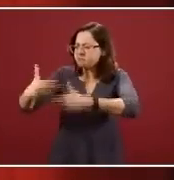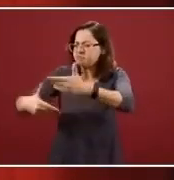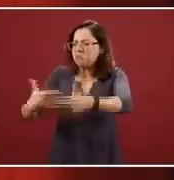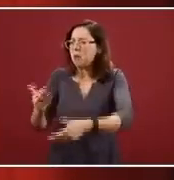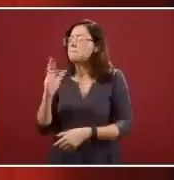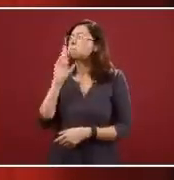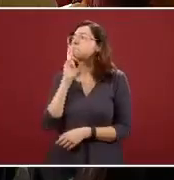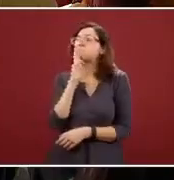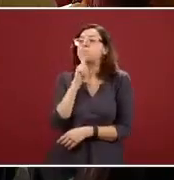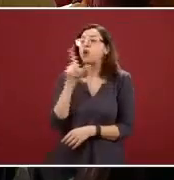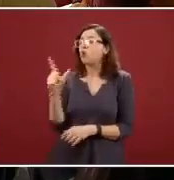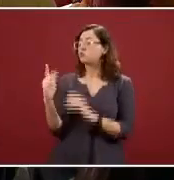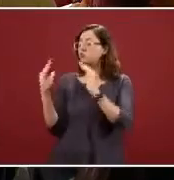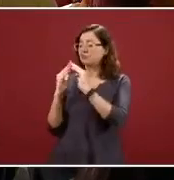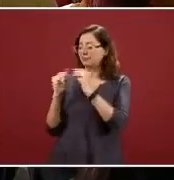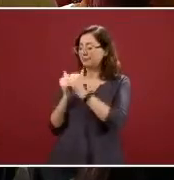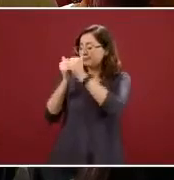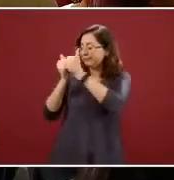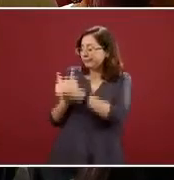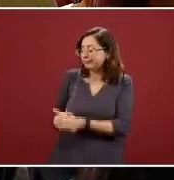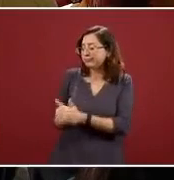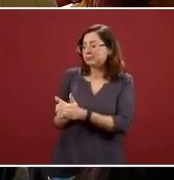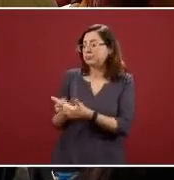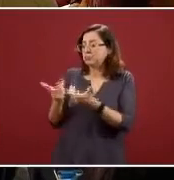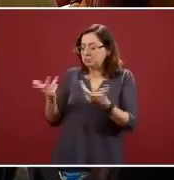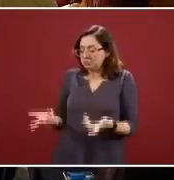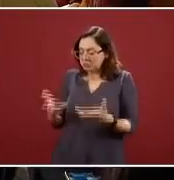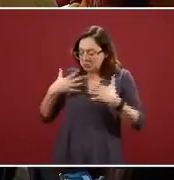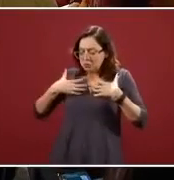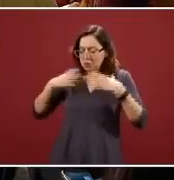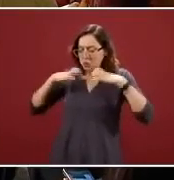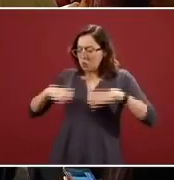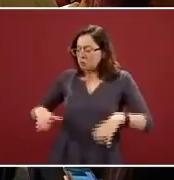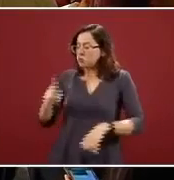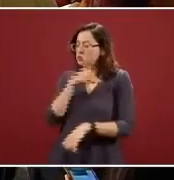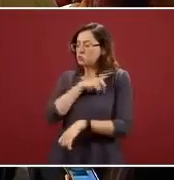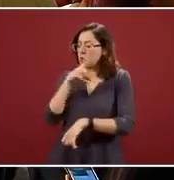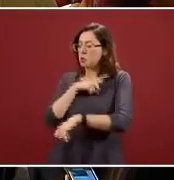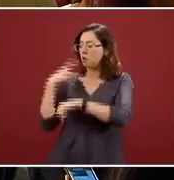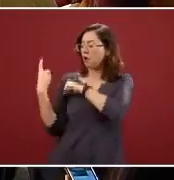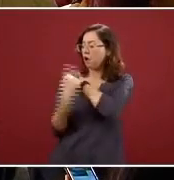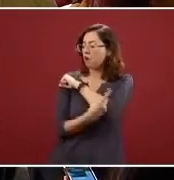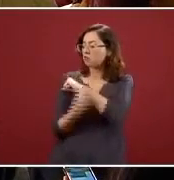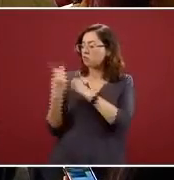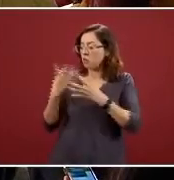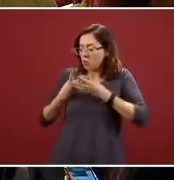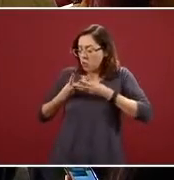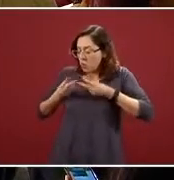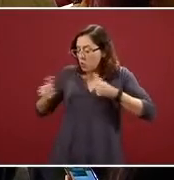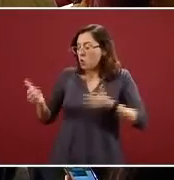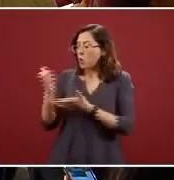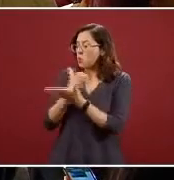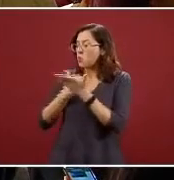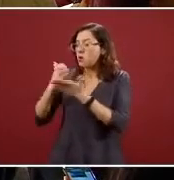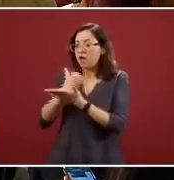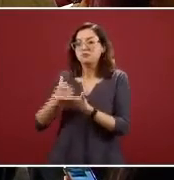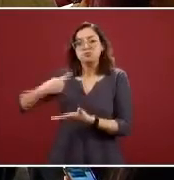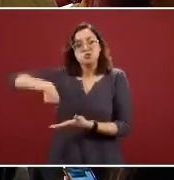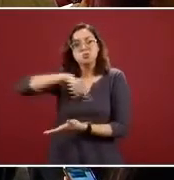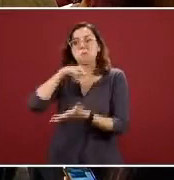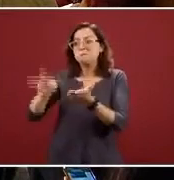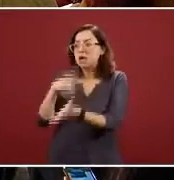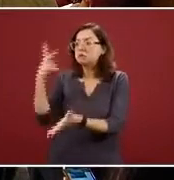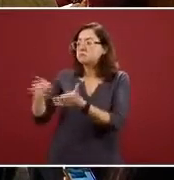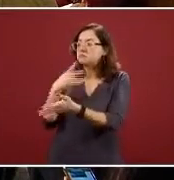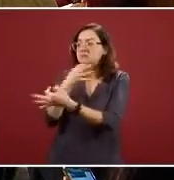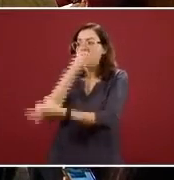mejores estrategias es poder quedarse en casa y que la gran mayoría de estos casos se van a resolver de manera espontánea. Entonces pensamos que un 70%